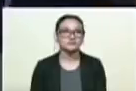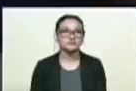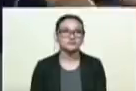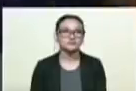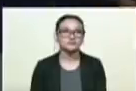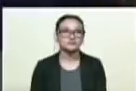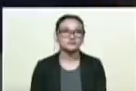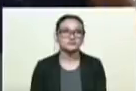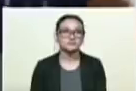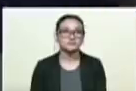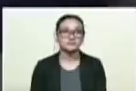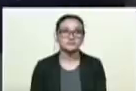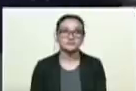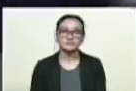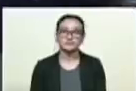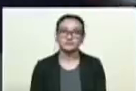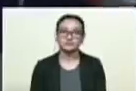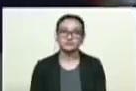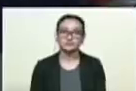¡Vamos, Nico!